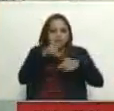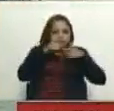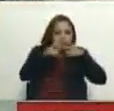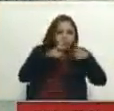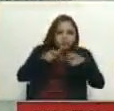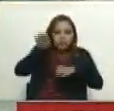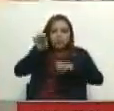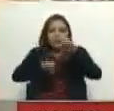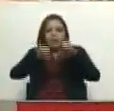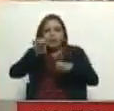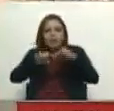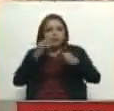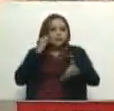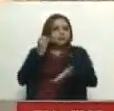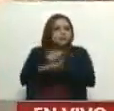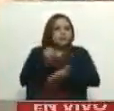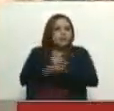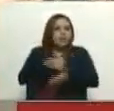establecer sistemas de alerta temprana.